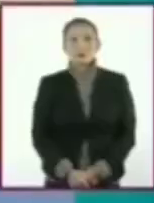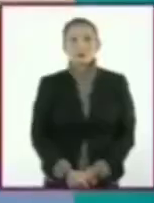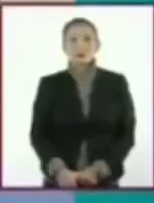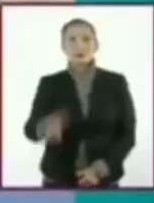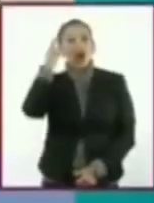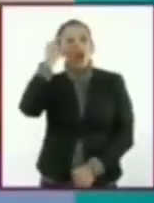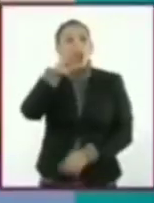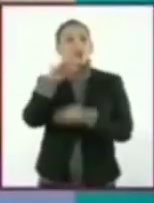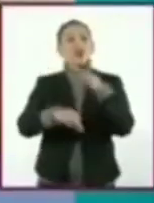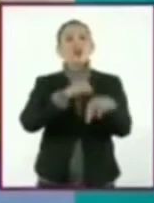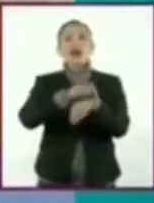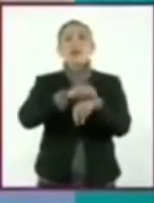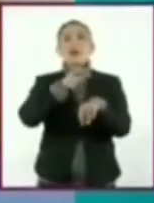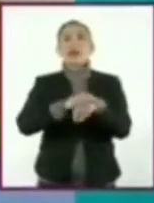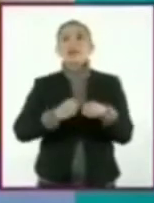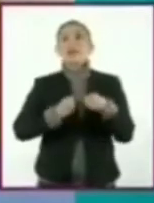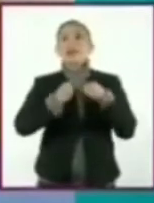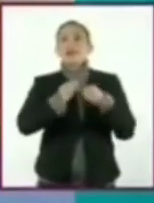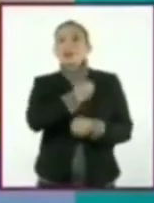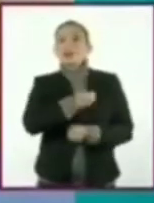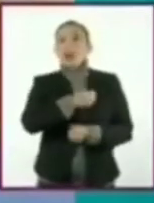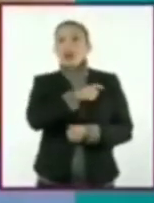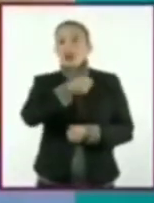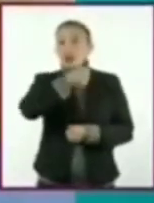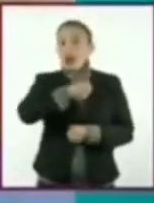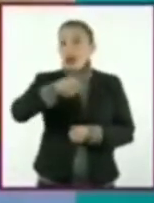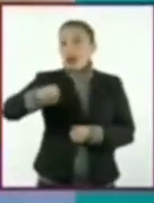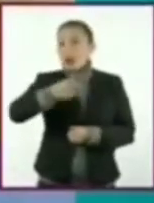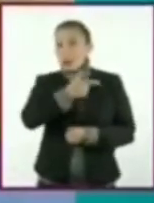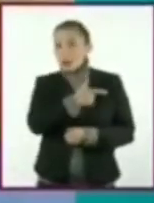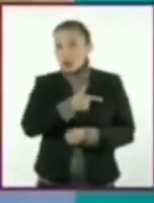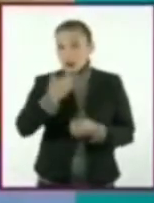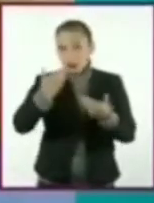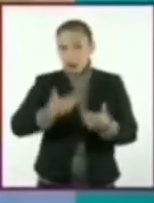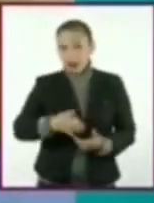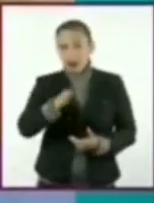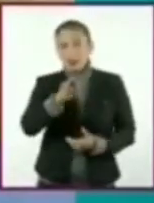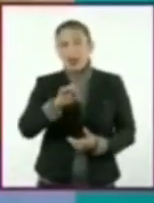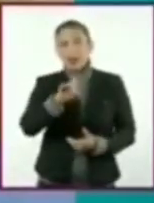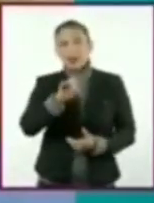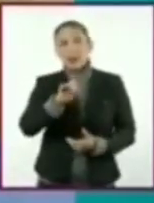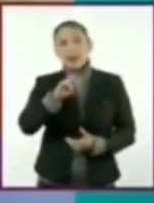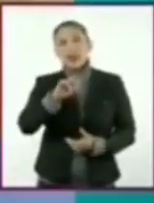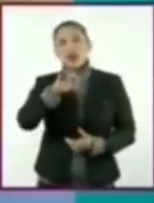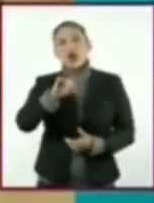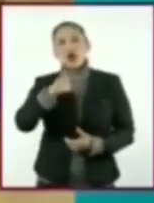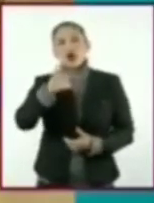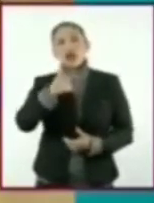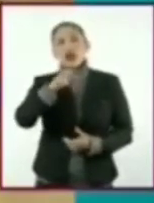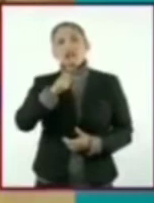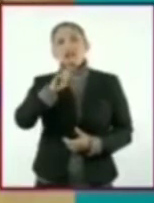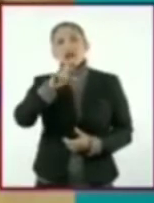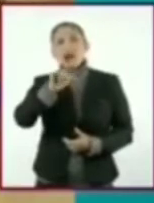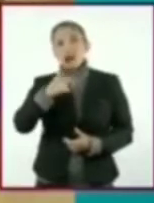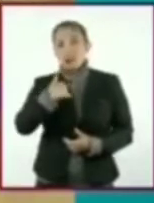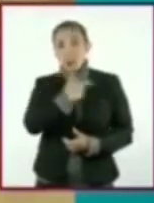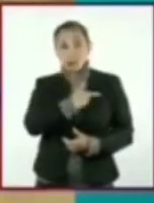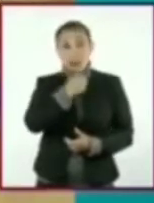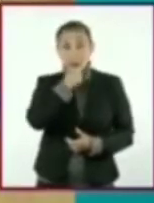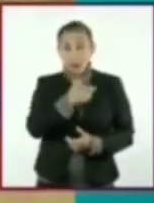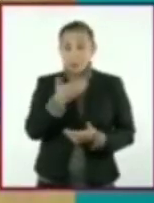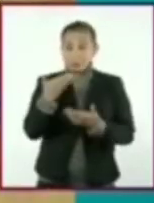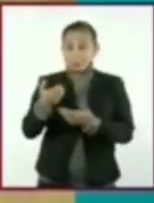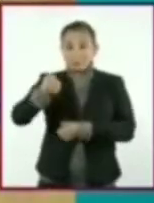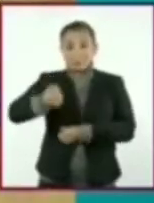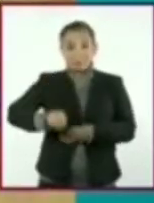Hola a todos nuestros amigos de Vivir Sano. Los saludo con mucho gusto, soy Federico Gagiola. Y tengo el gusto también